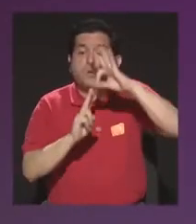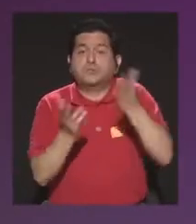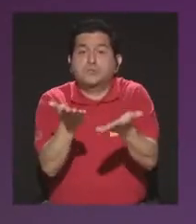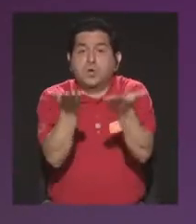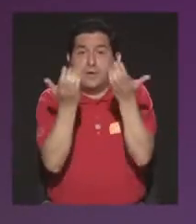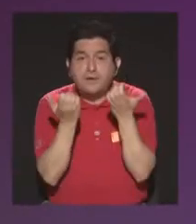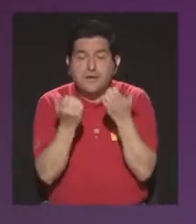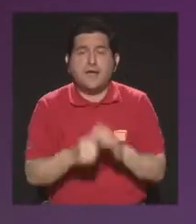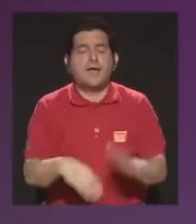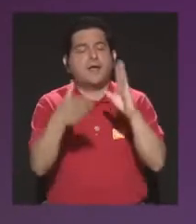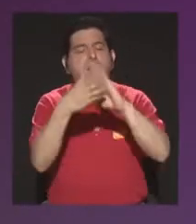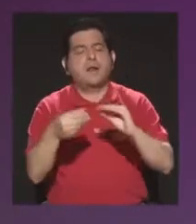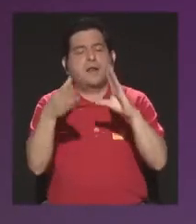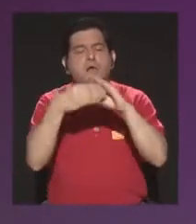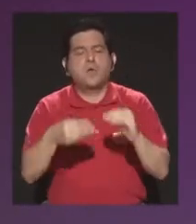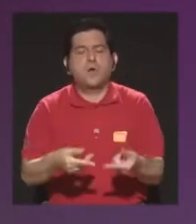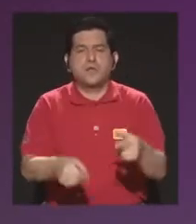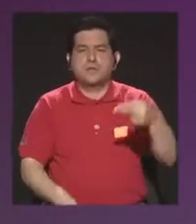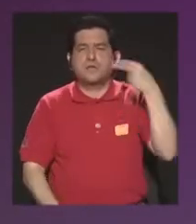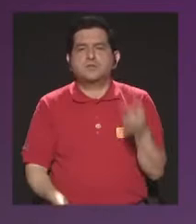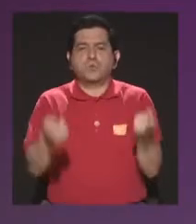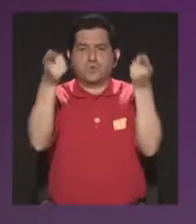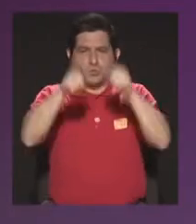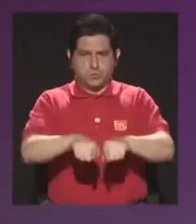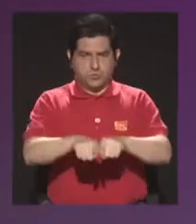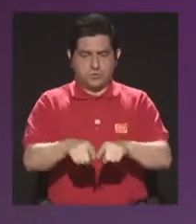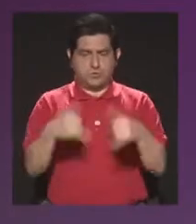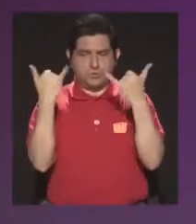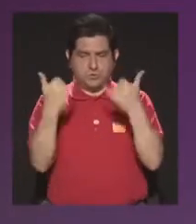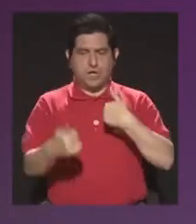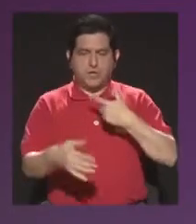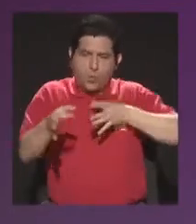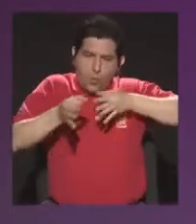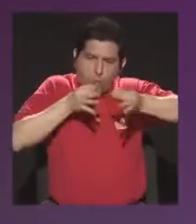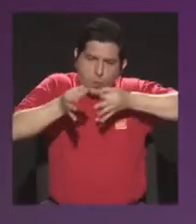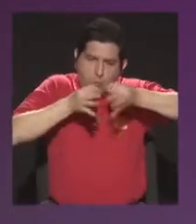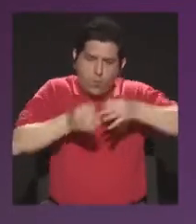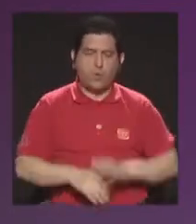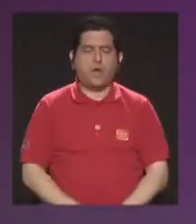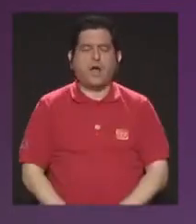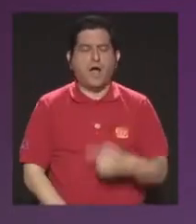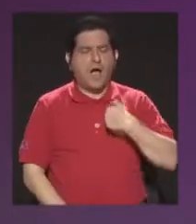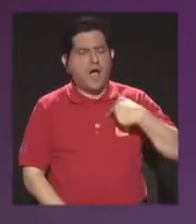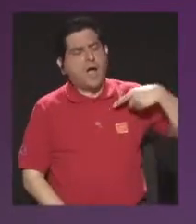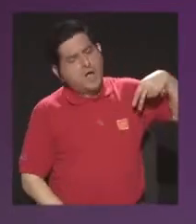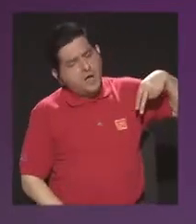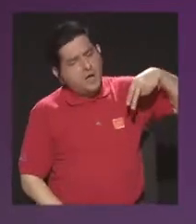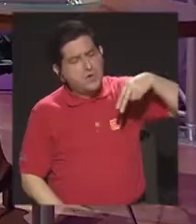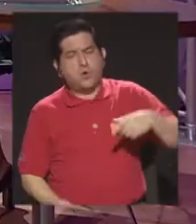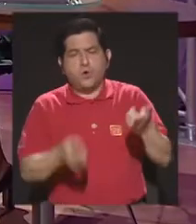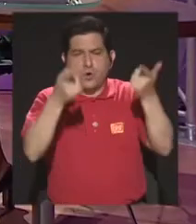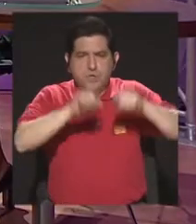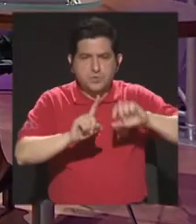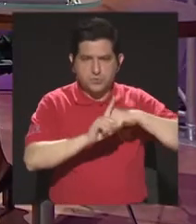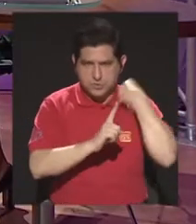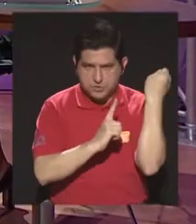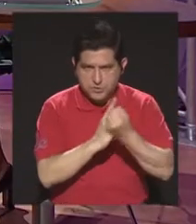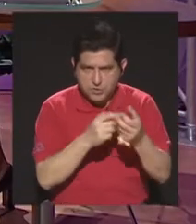quieres puedes contar la historia de qué fue lo que pasó. Entonces ya ahí yo puedo explicar este día, yo pasé por acá y me pasó esto y esto y